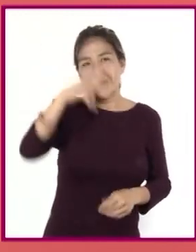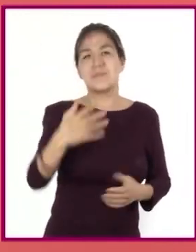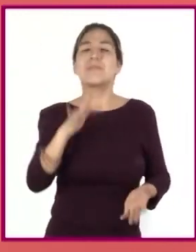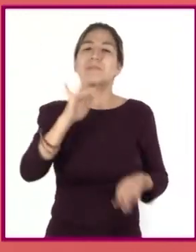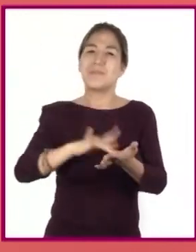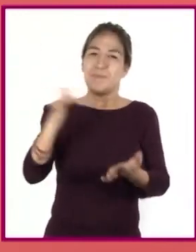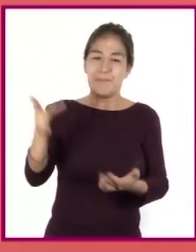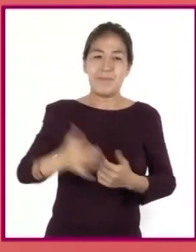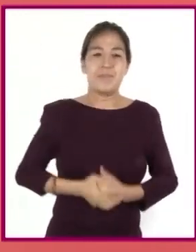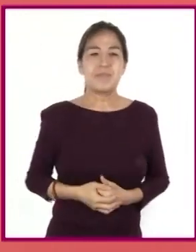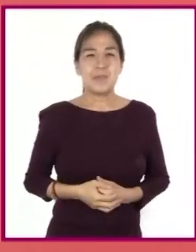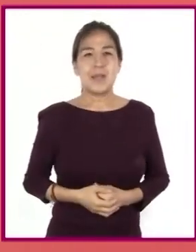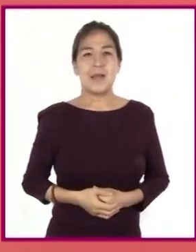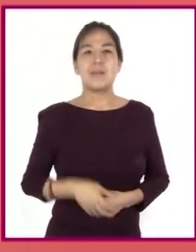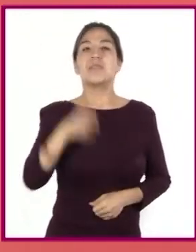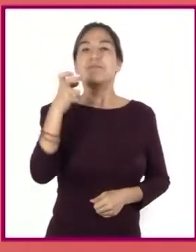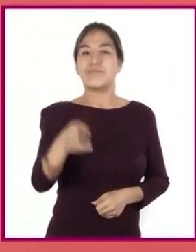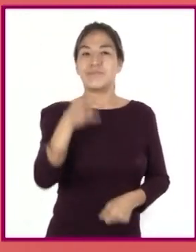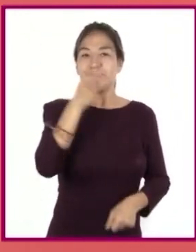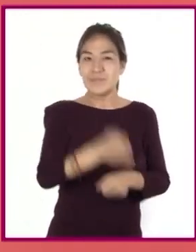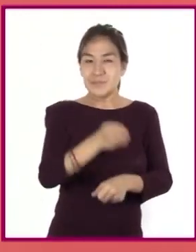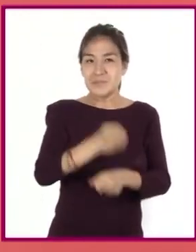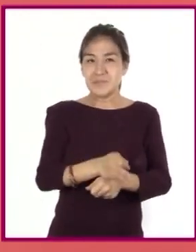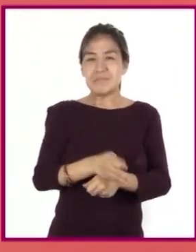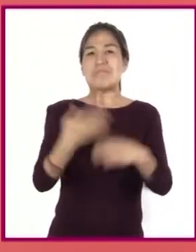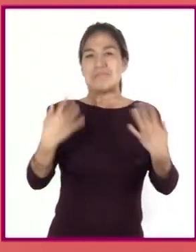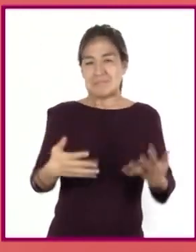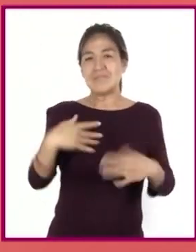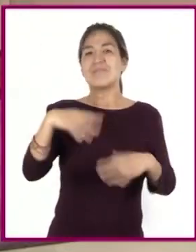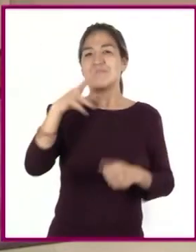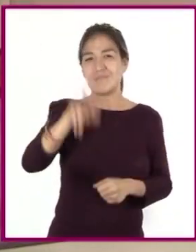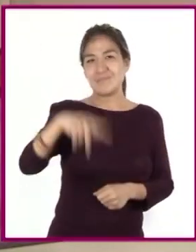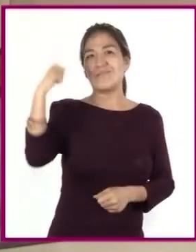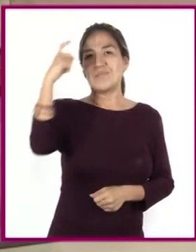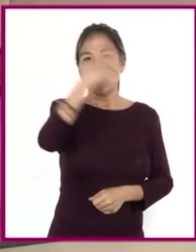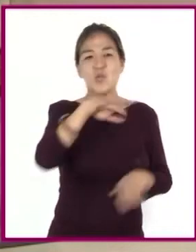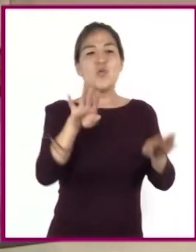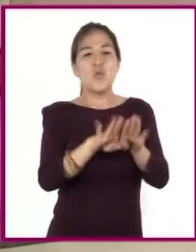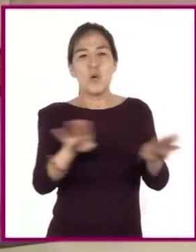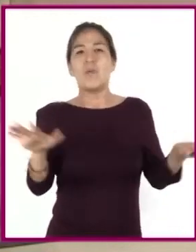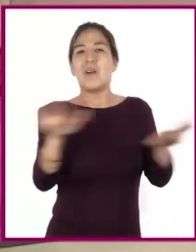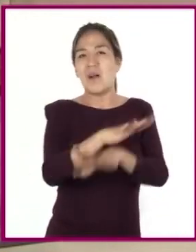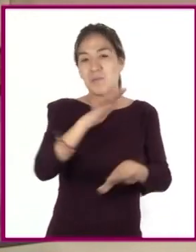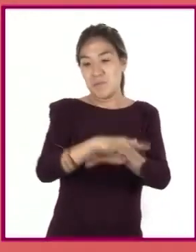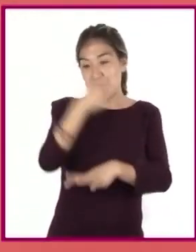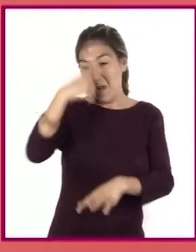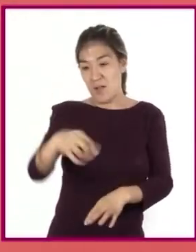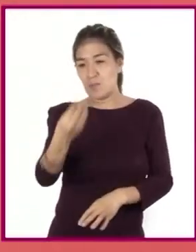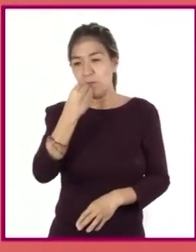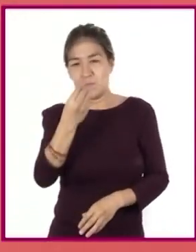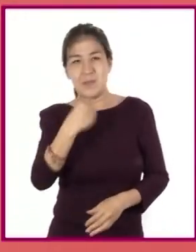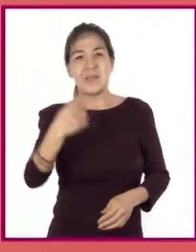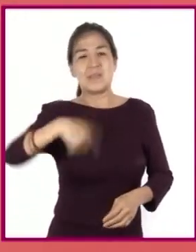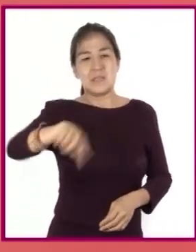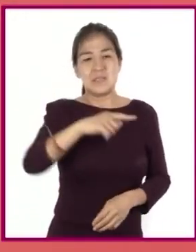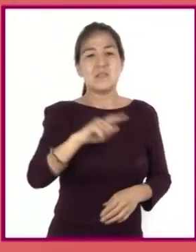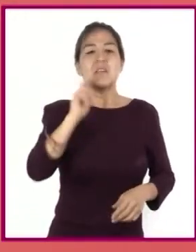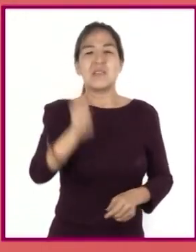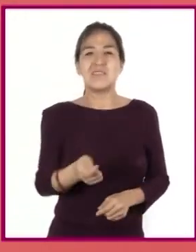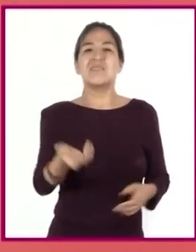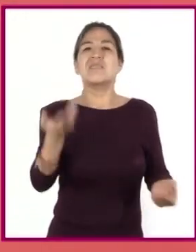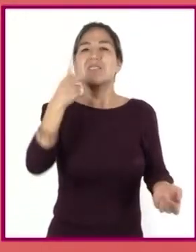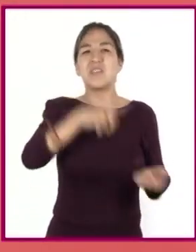Gracias. Definitivamente es muy complicado modificar ciertos hábitos alimentarios, pues los tenemos ya